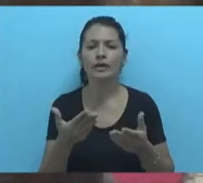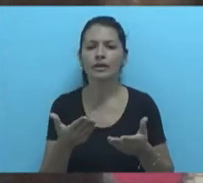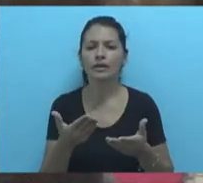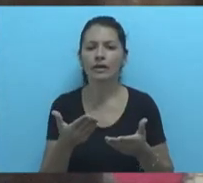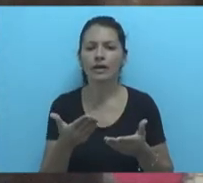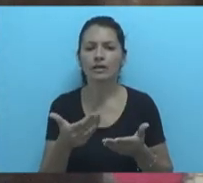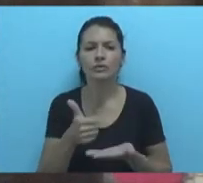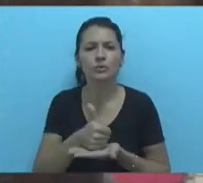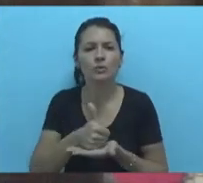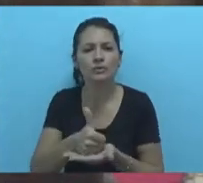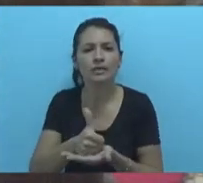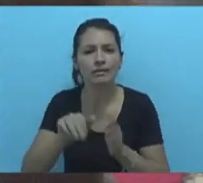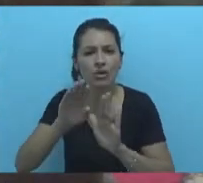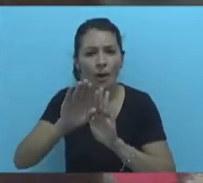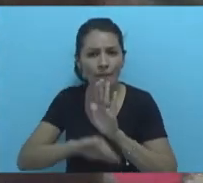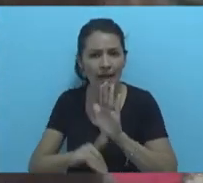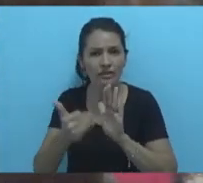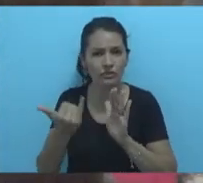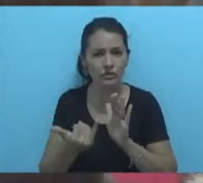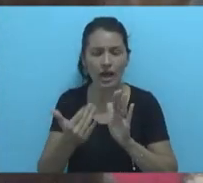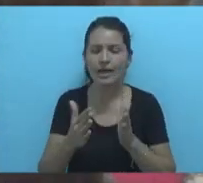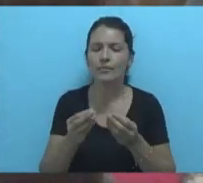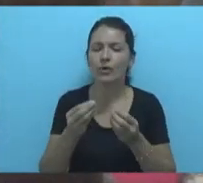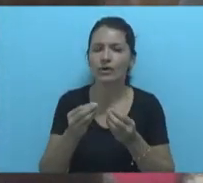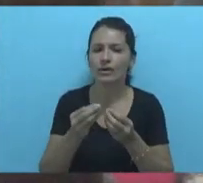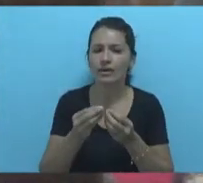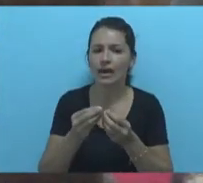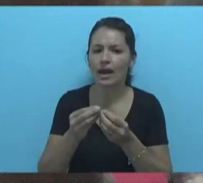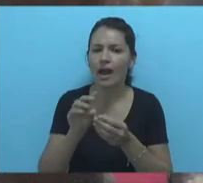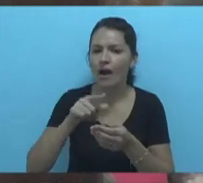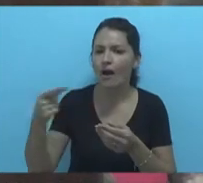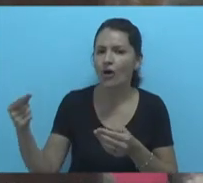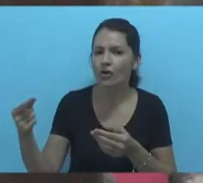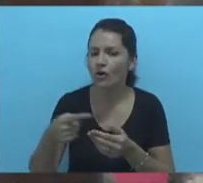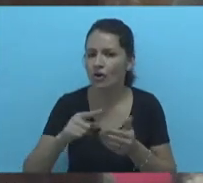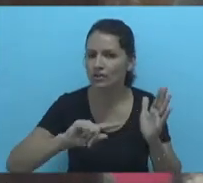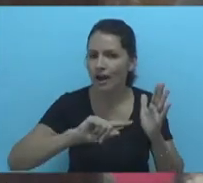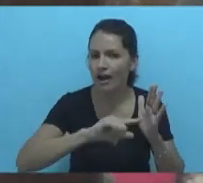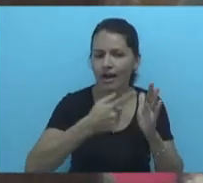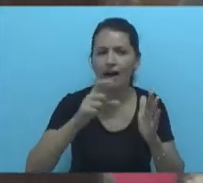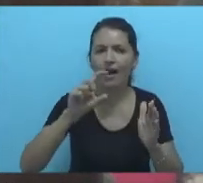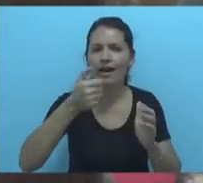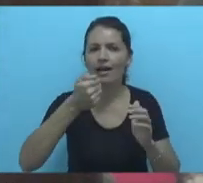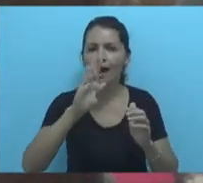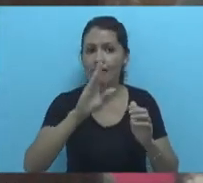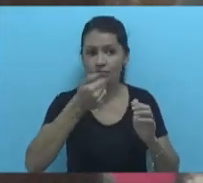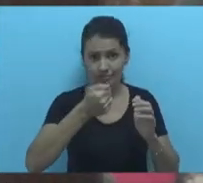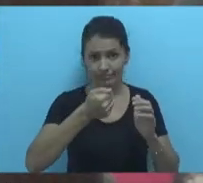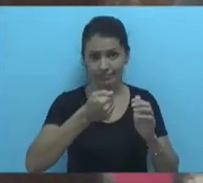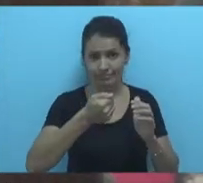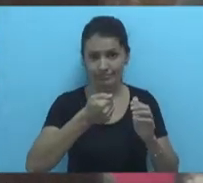subsidios, fundamentalmente a Capital Federal. Posiblemente termine en una judicialización este